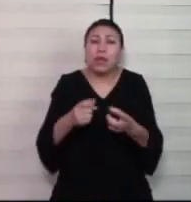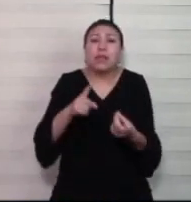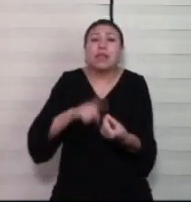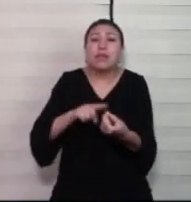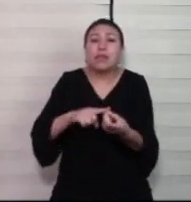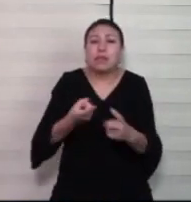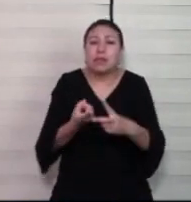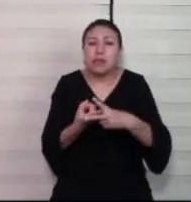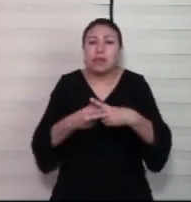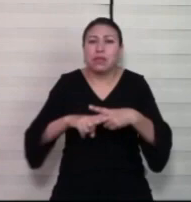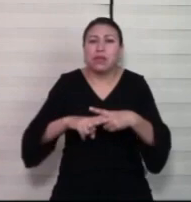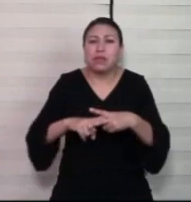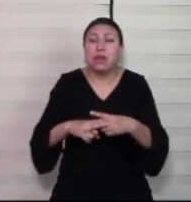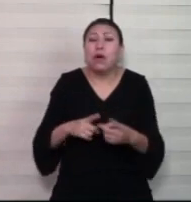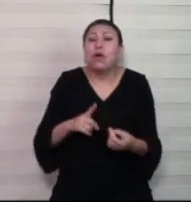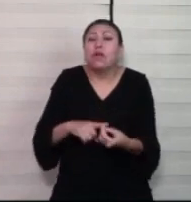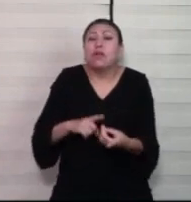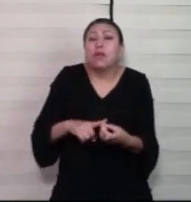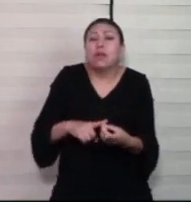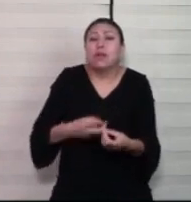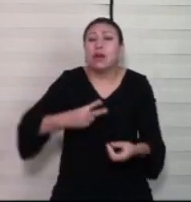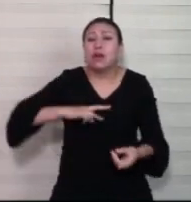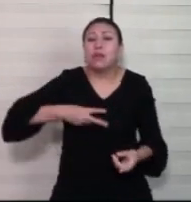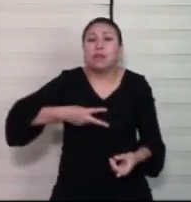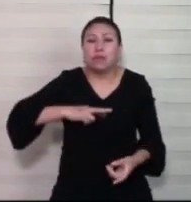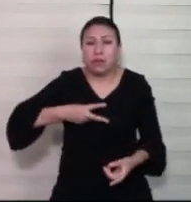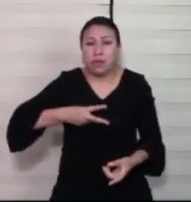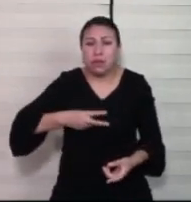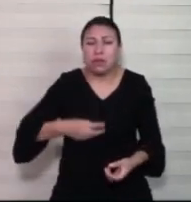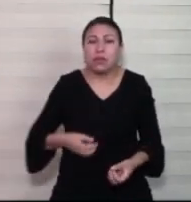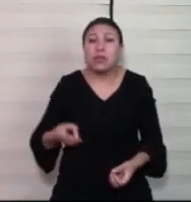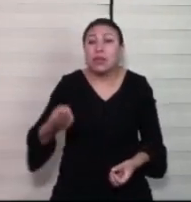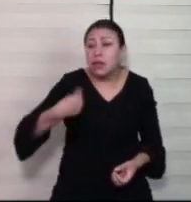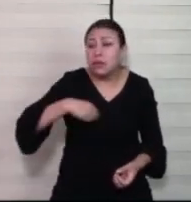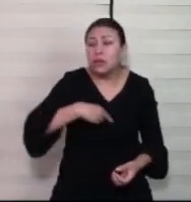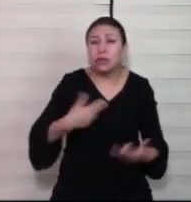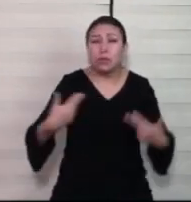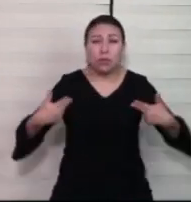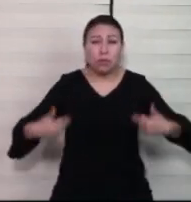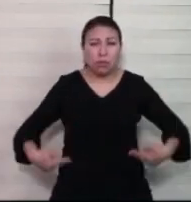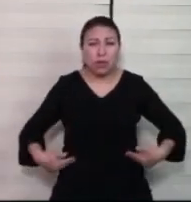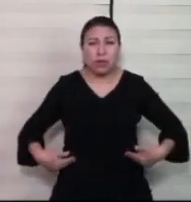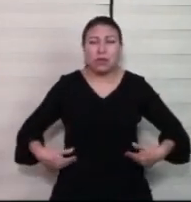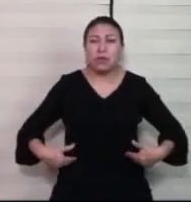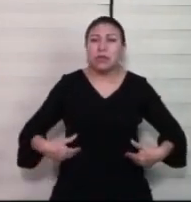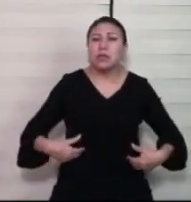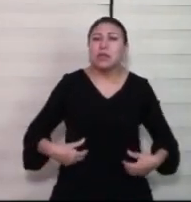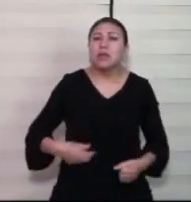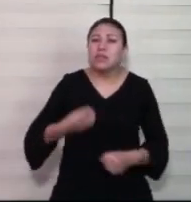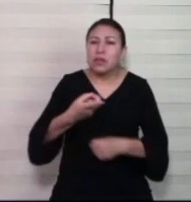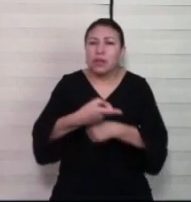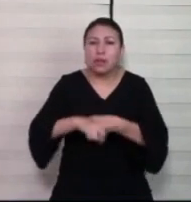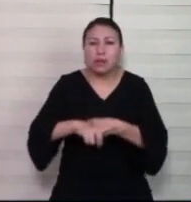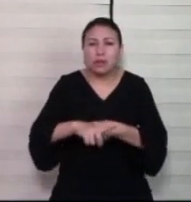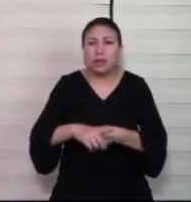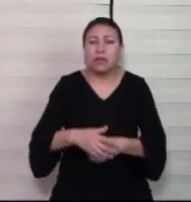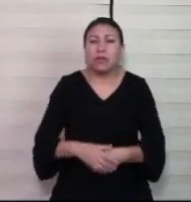salió este virus que tanto mal nos ha hecho. Se ha